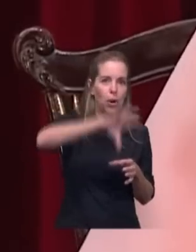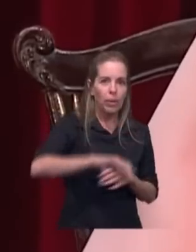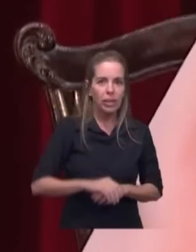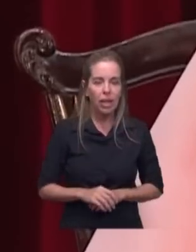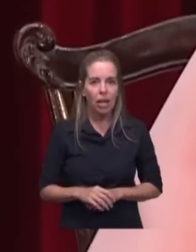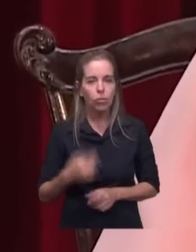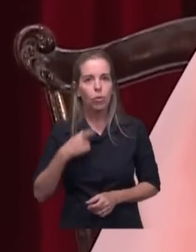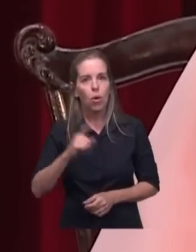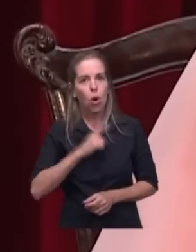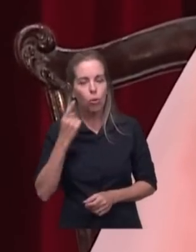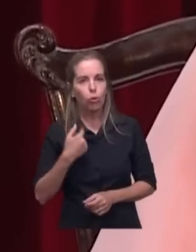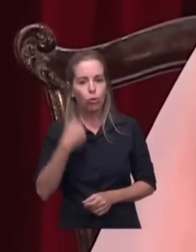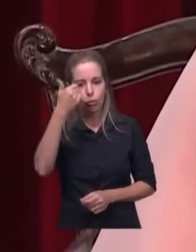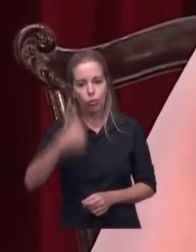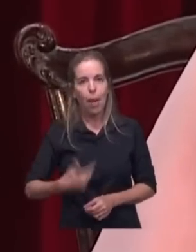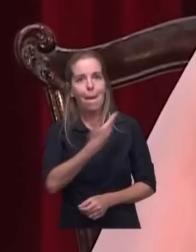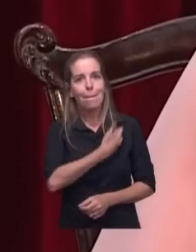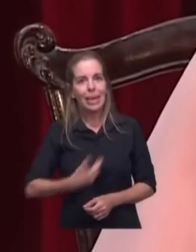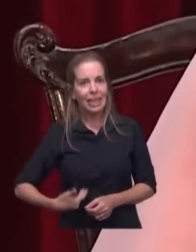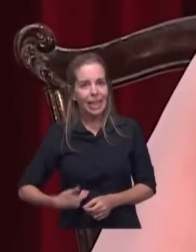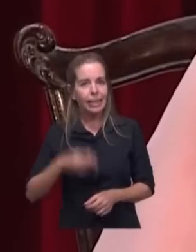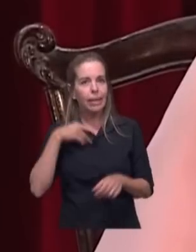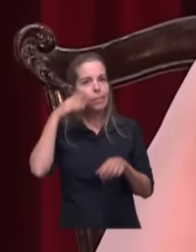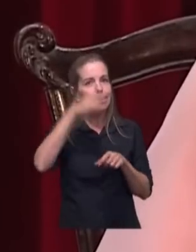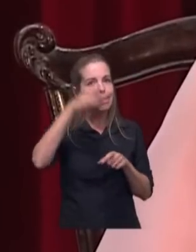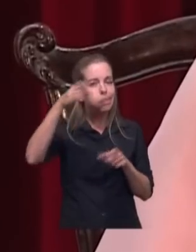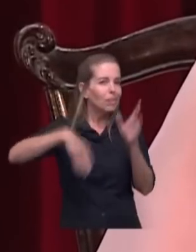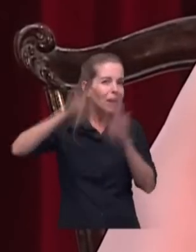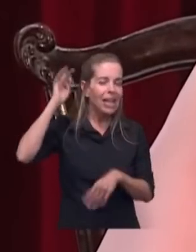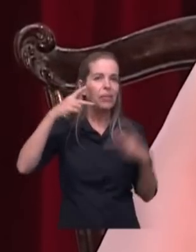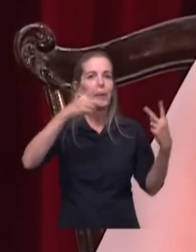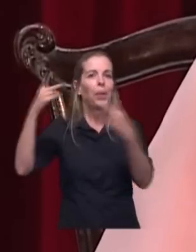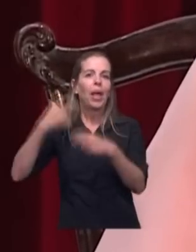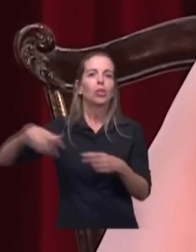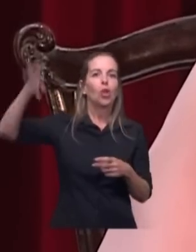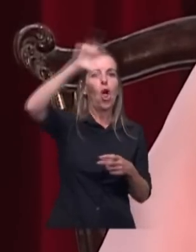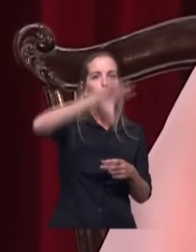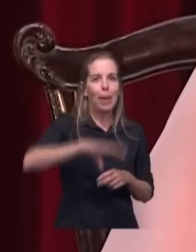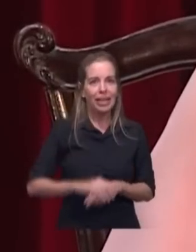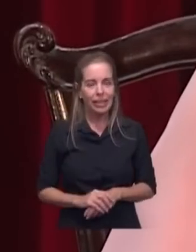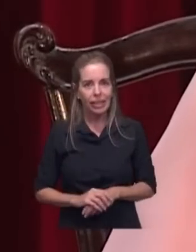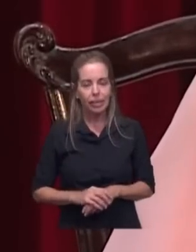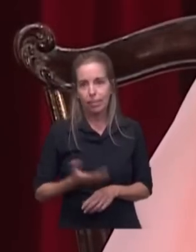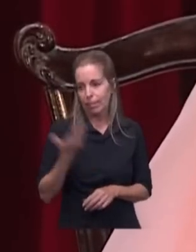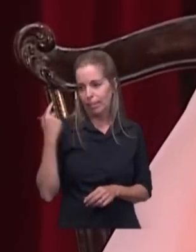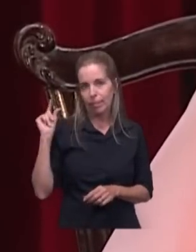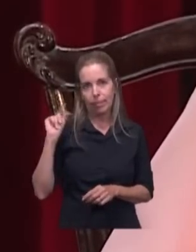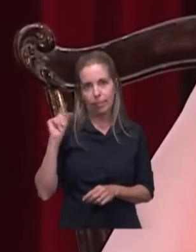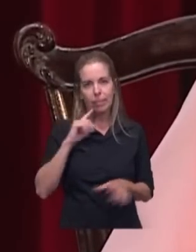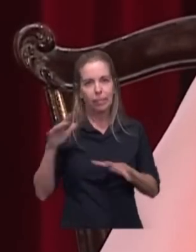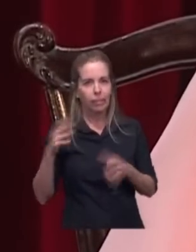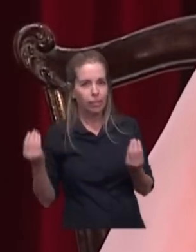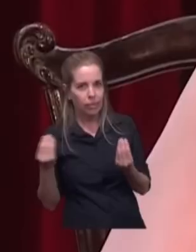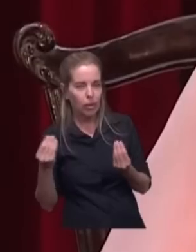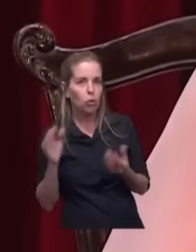Tengo el orgullo de ser el presidente que más recorrió nuestro país. Los episodios recientes en la disputa por